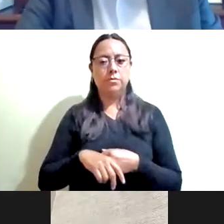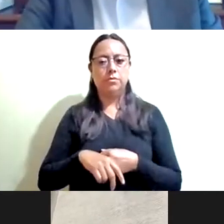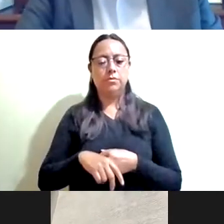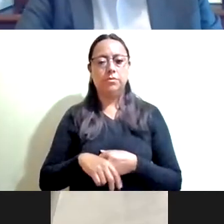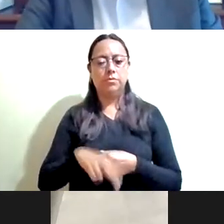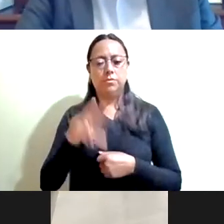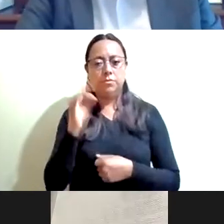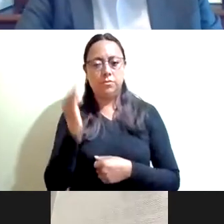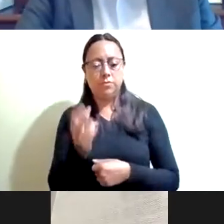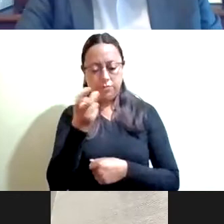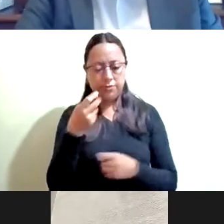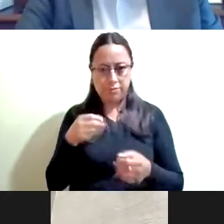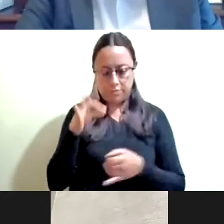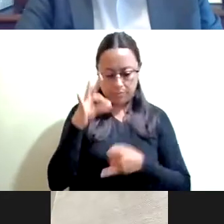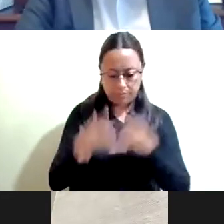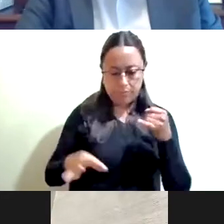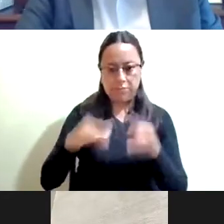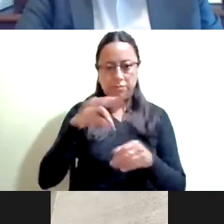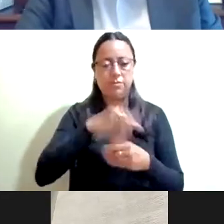Gracias.